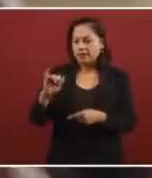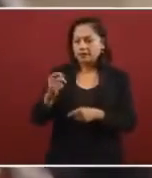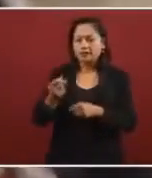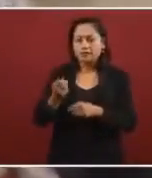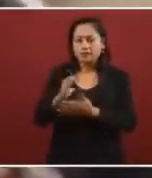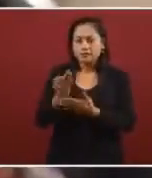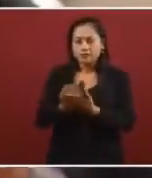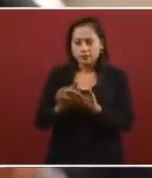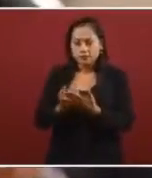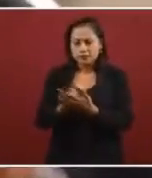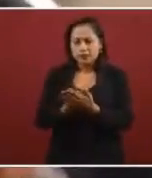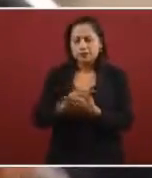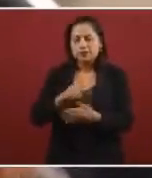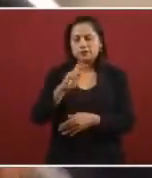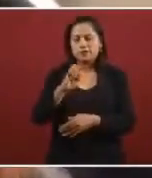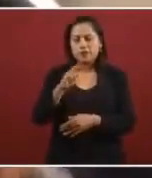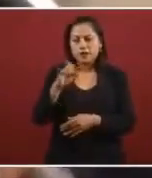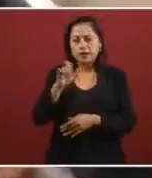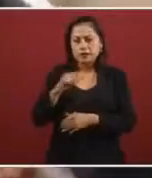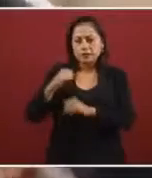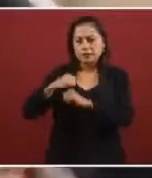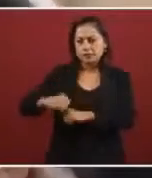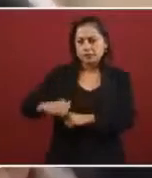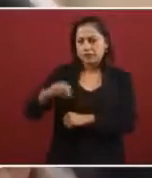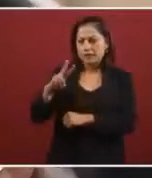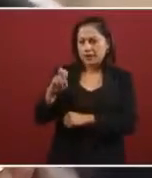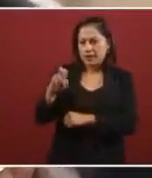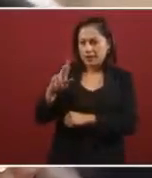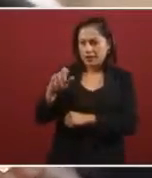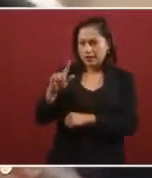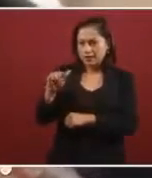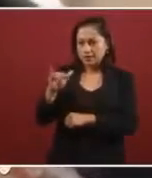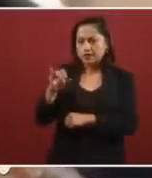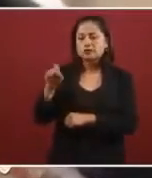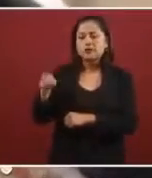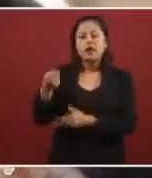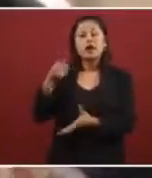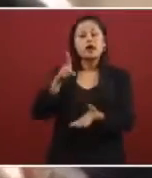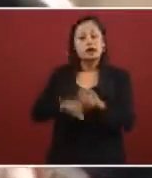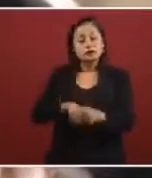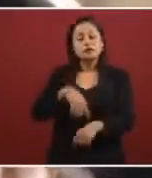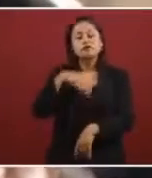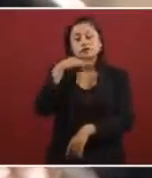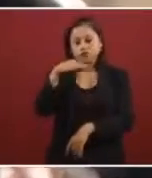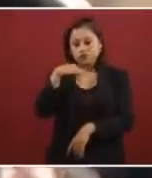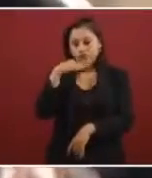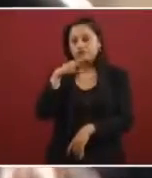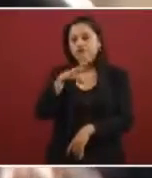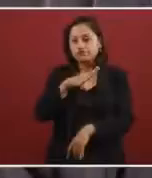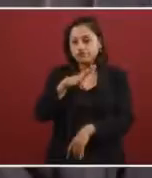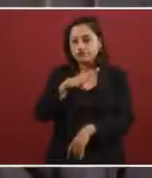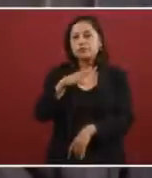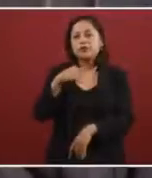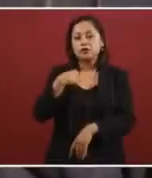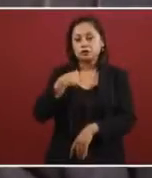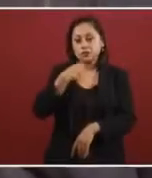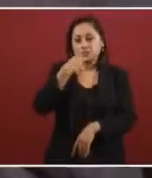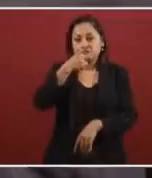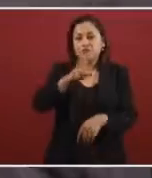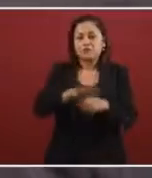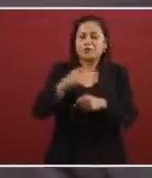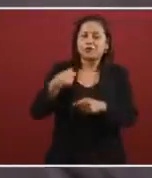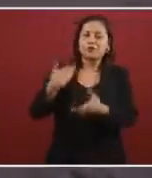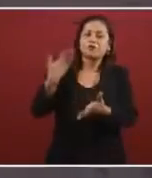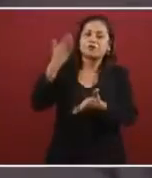hay corrupción. Pemex, there's corruption. Esto se lo digo, presidente. This I tell Estuve you, en Mr. Villahermosa, President, Tabasco, because I was el in lunes y el Villahermosa, martes de esta semana.